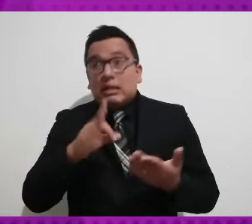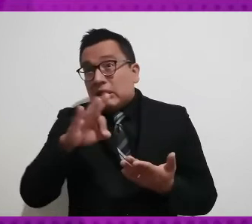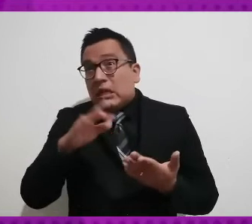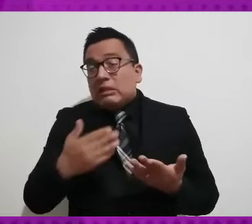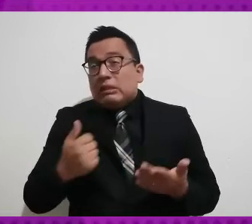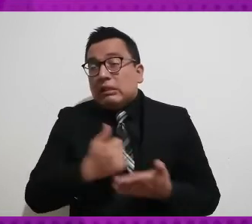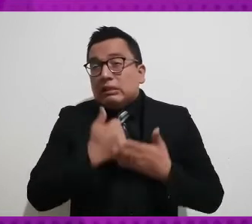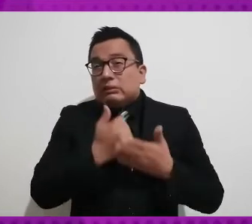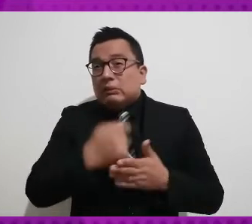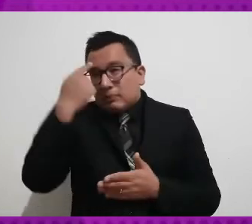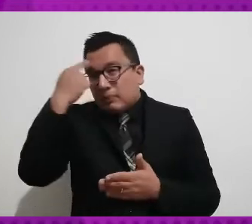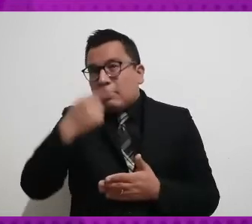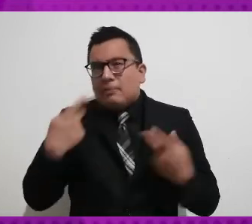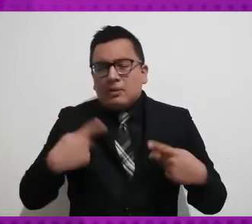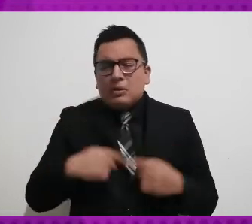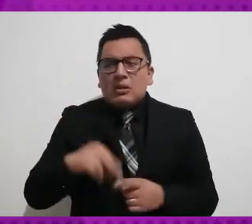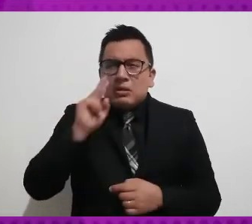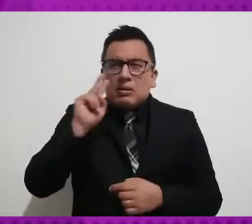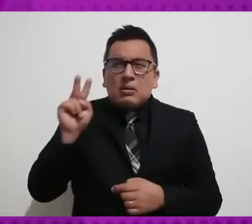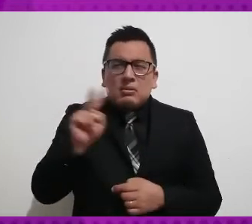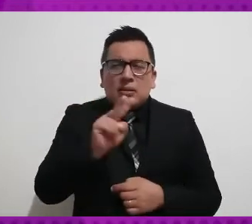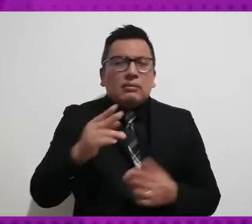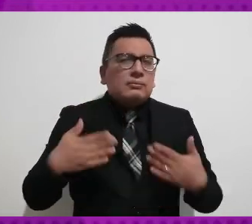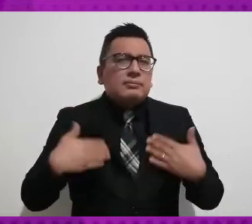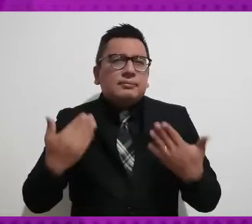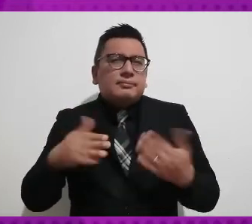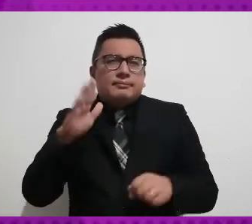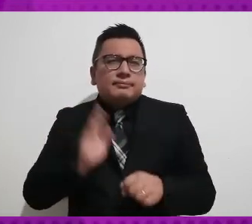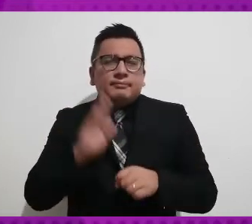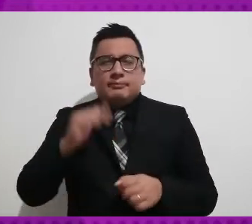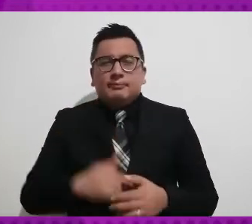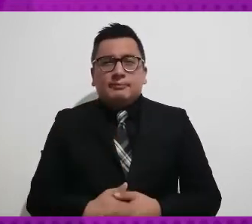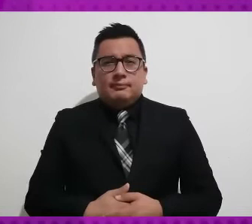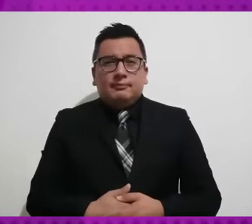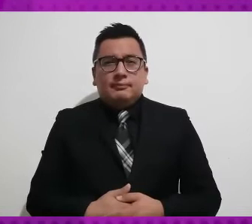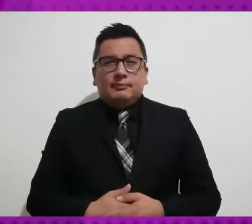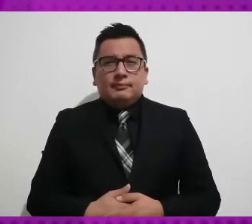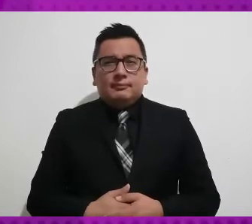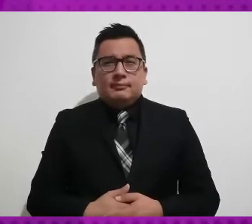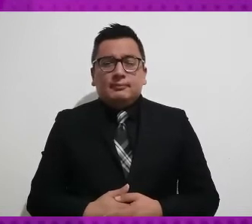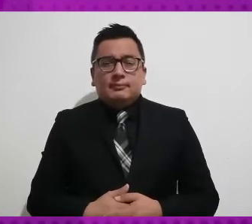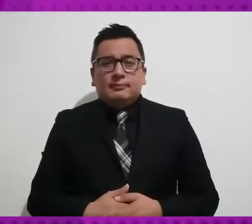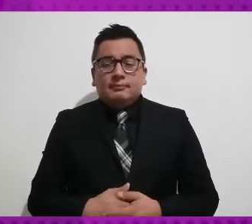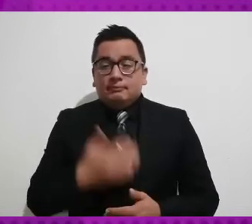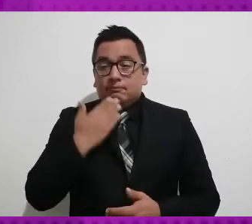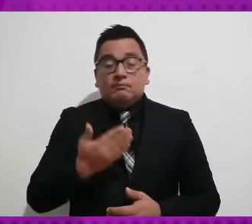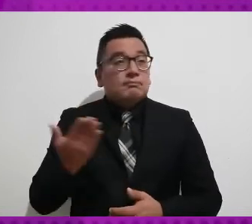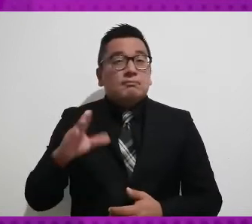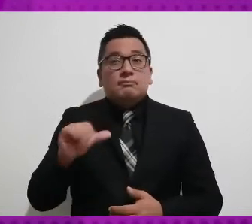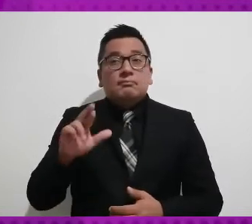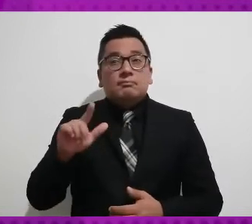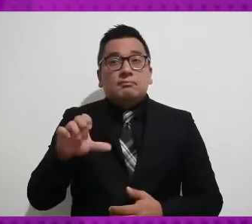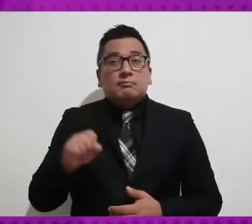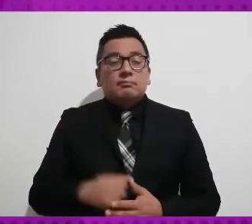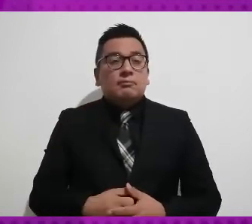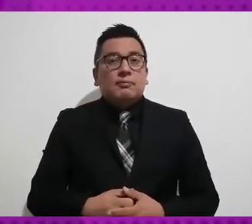pudiera contribuir también en que la gente tenga ya mayor confianza en el trabajo del órgano electoral. Muy bien. Carlos. Pues